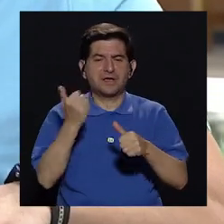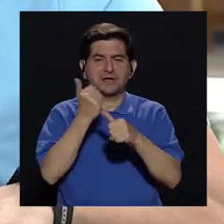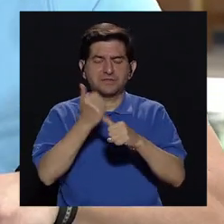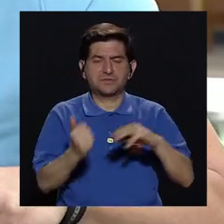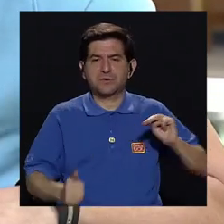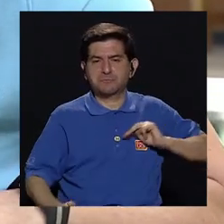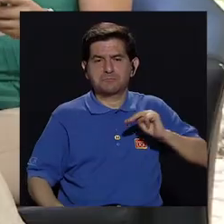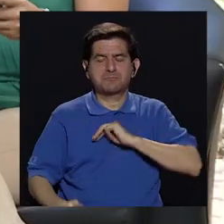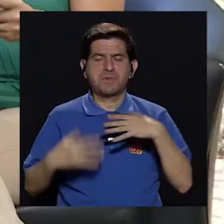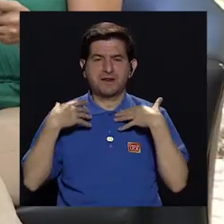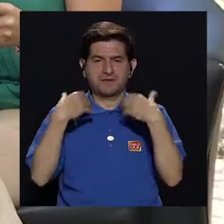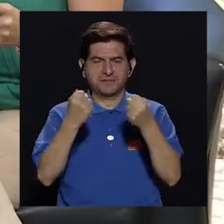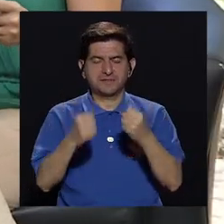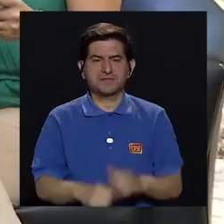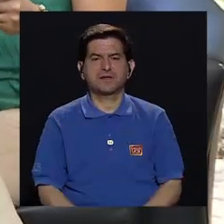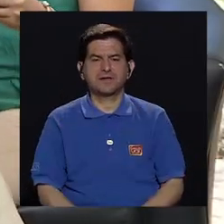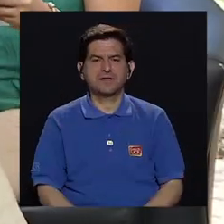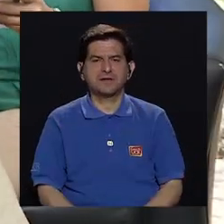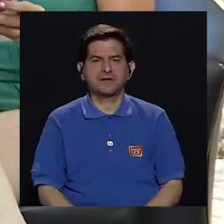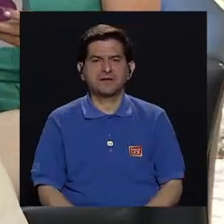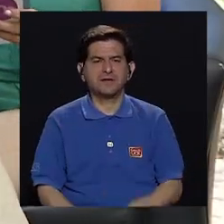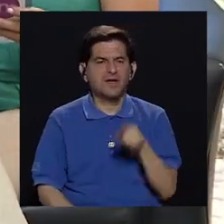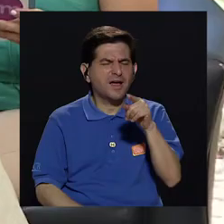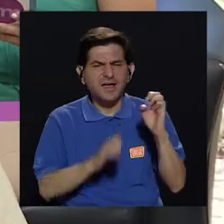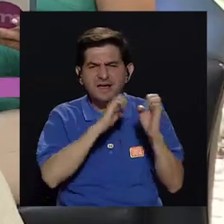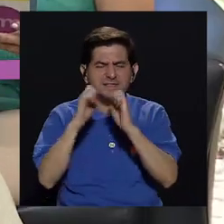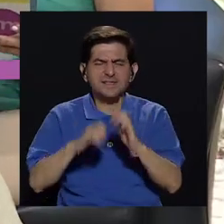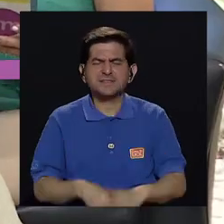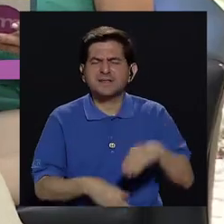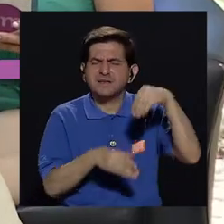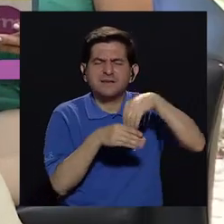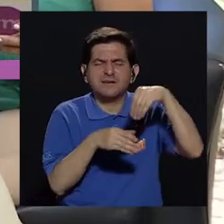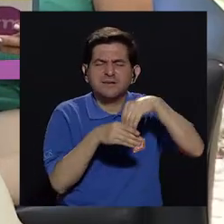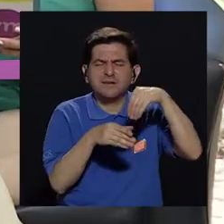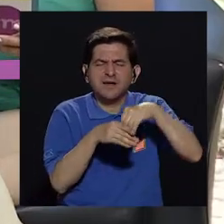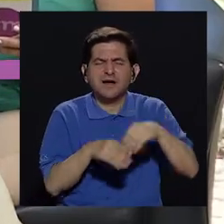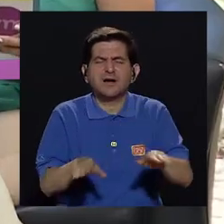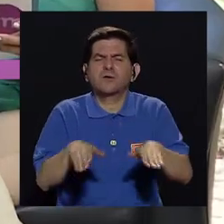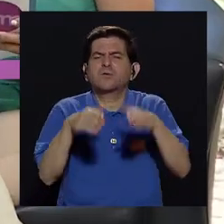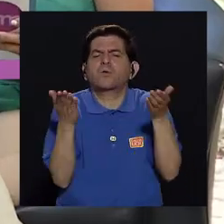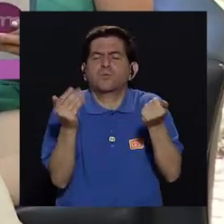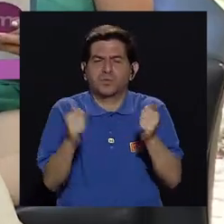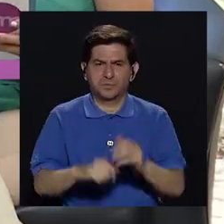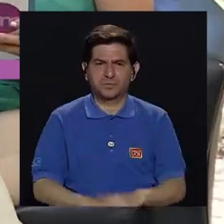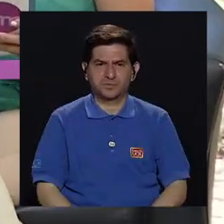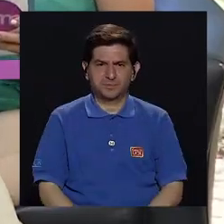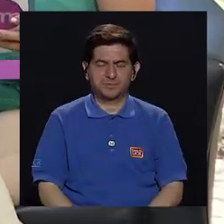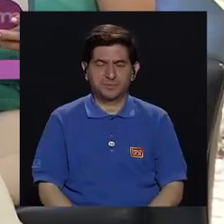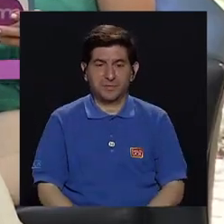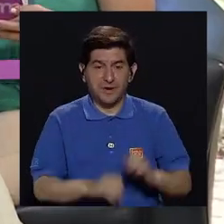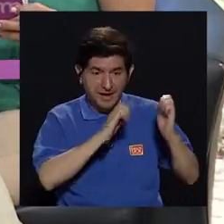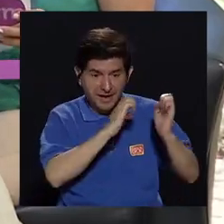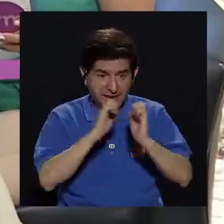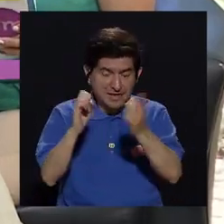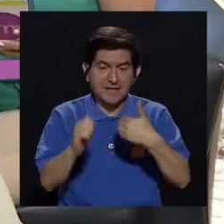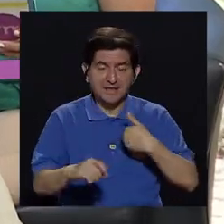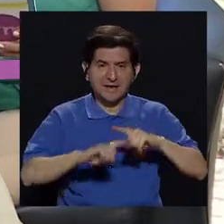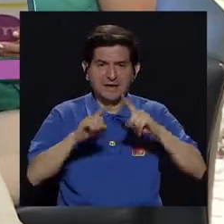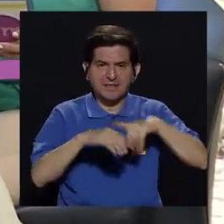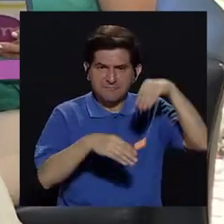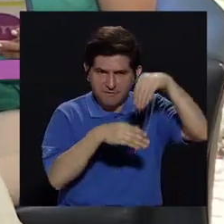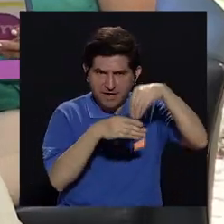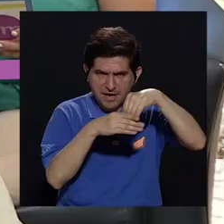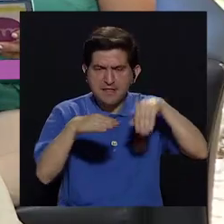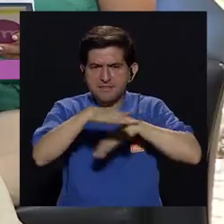Salud. Anton, ¿cómo está conformada esta estrategia o este programa? Sí, la estrategia tiene